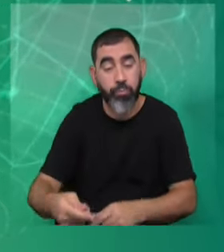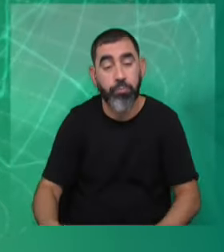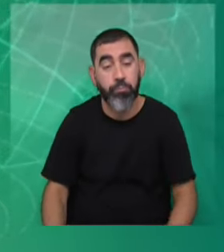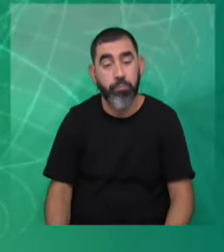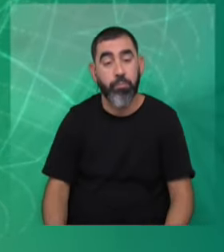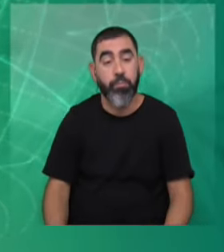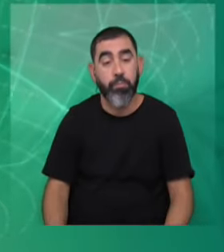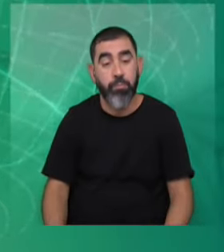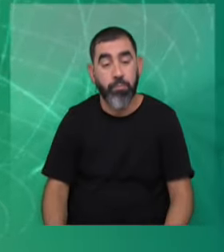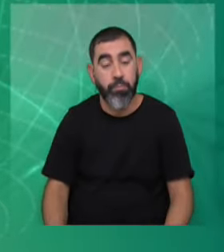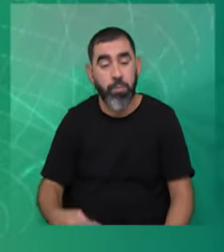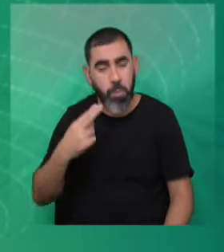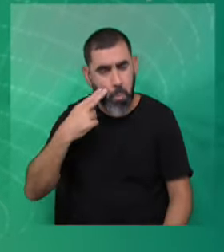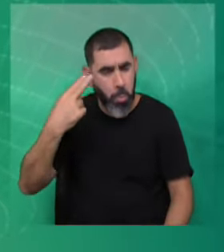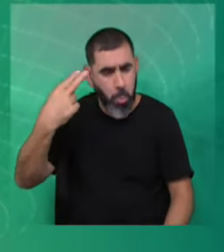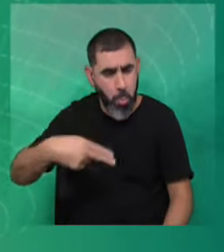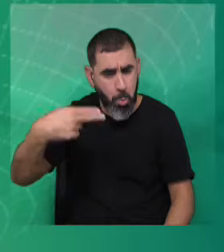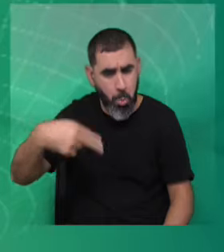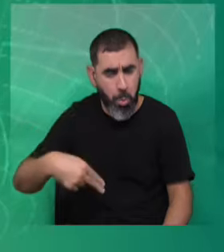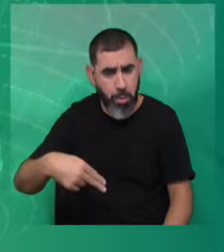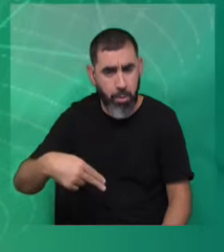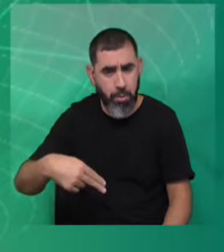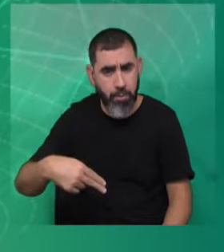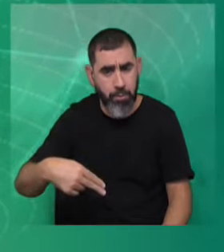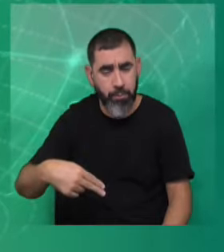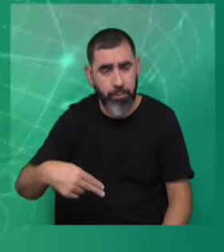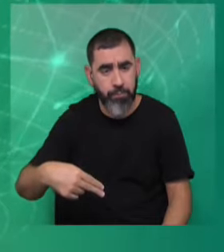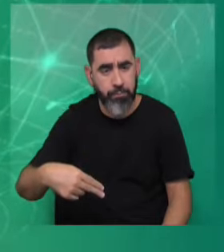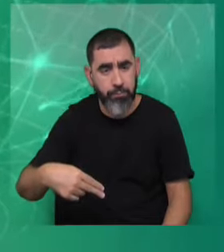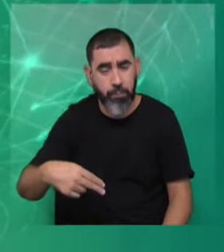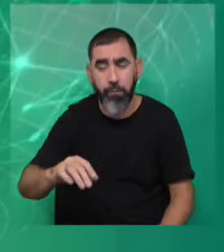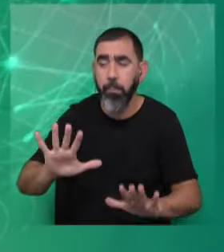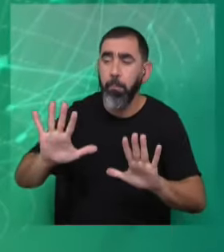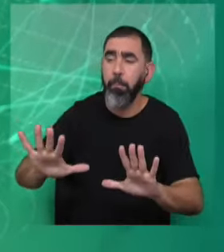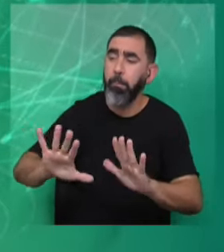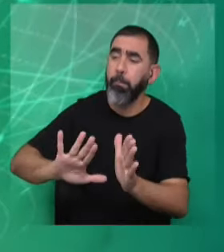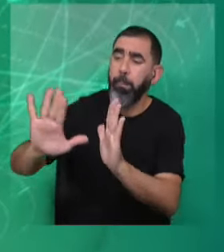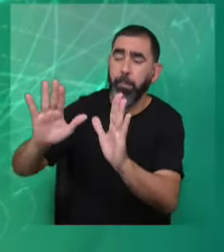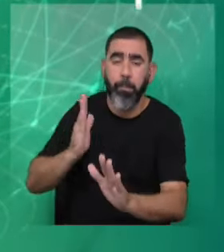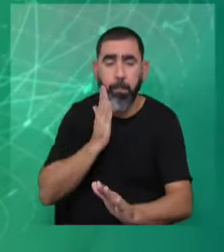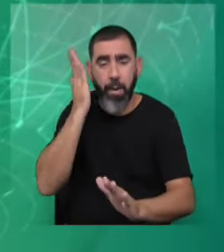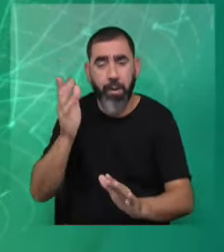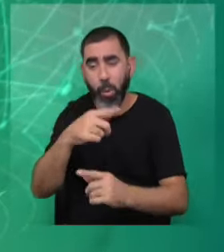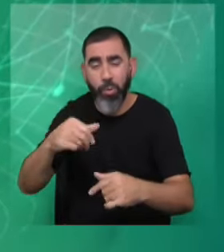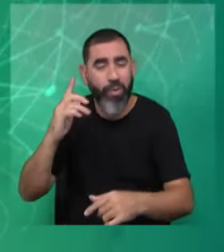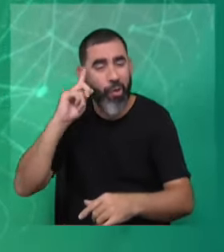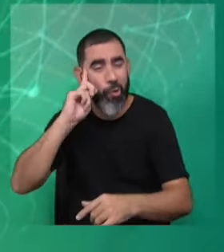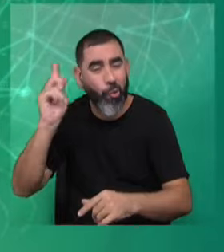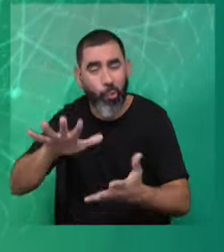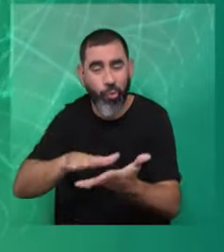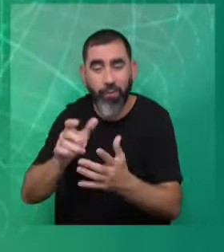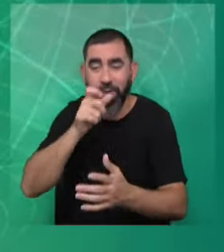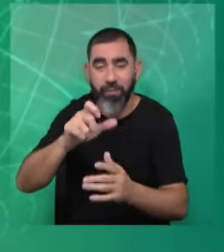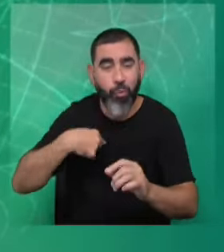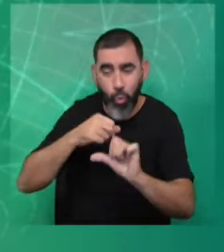otra. En ningún momento esto dejó de trabajarse, porque que ustedes no sepan qué es lo que se hizo no